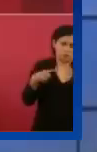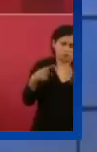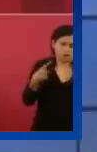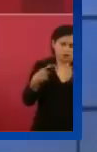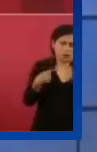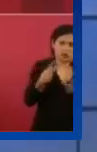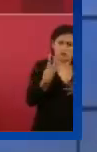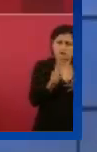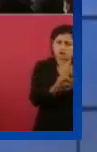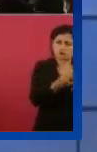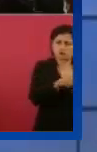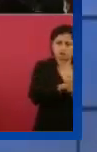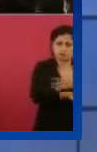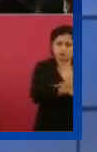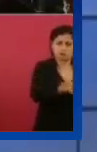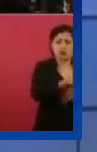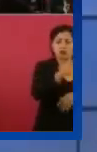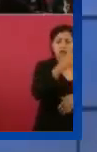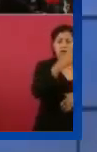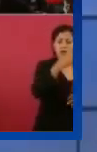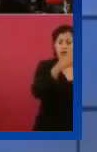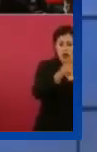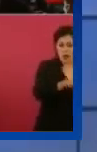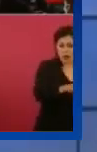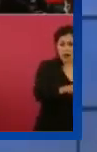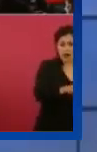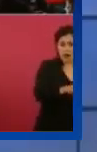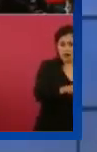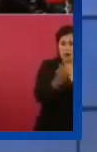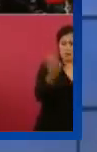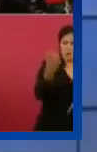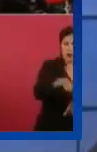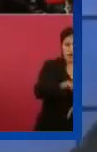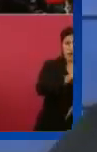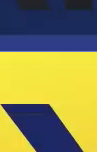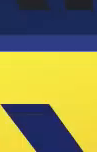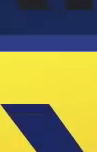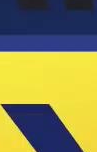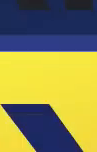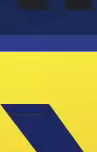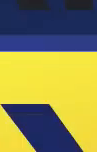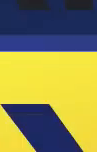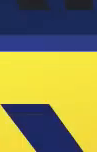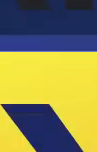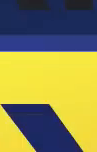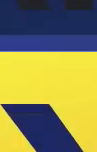la terrible corrupción que se vive en Estados Unidos.